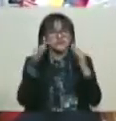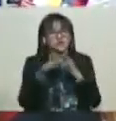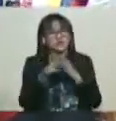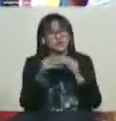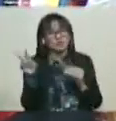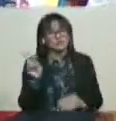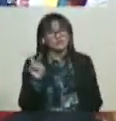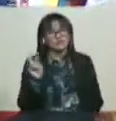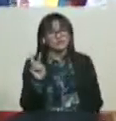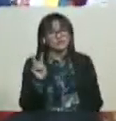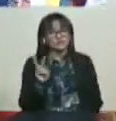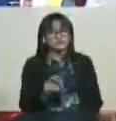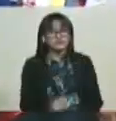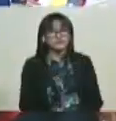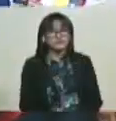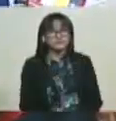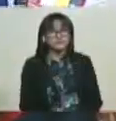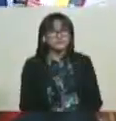país